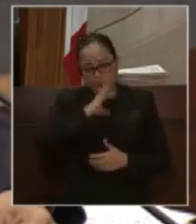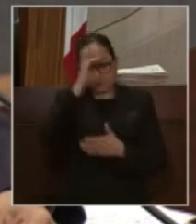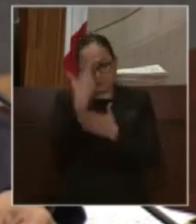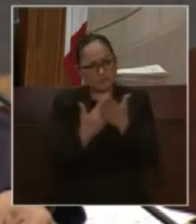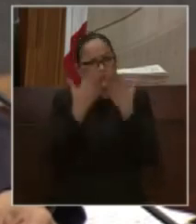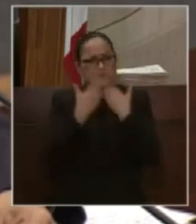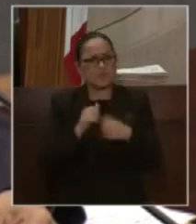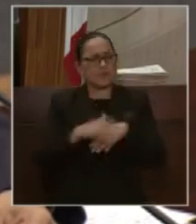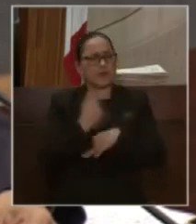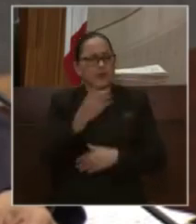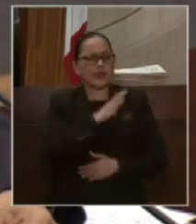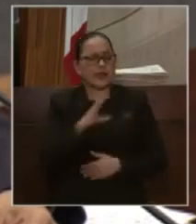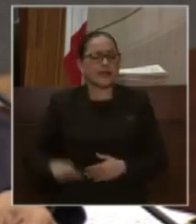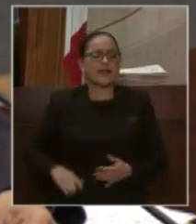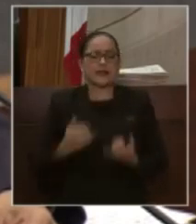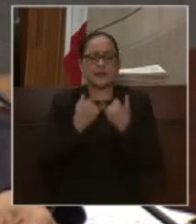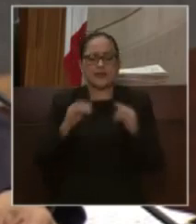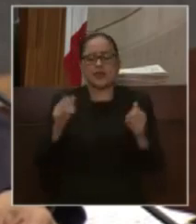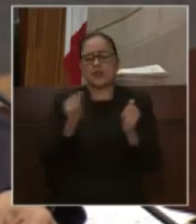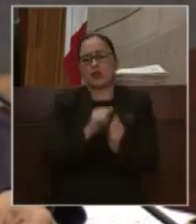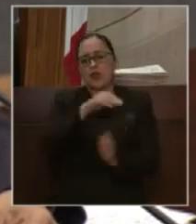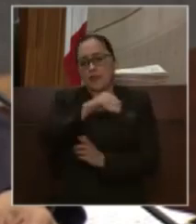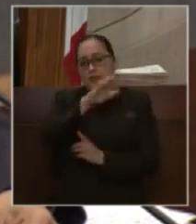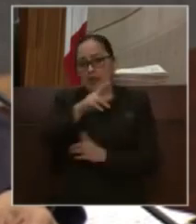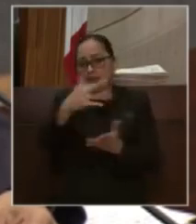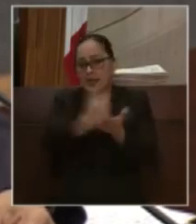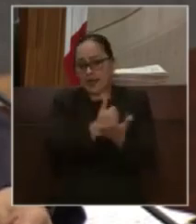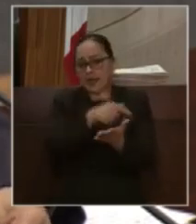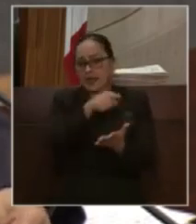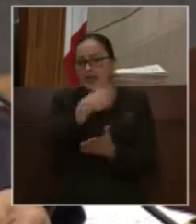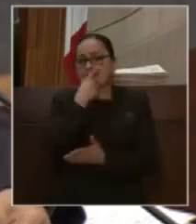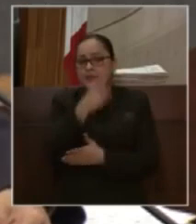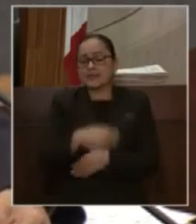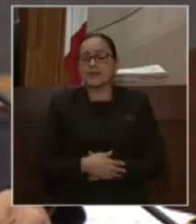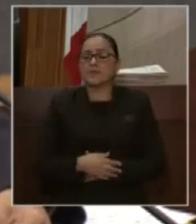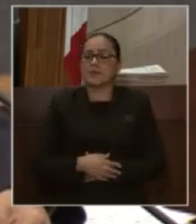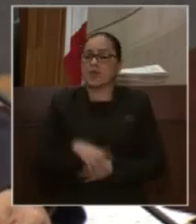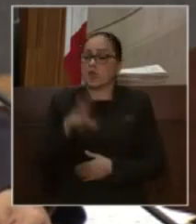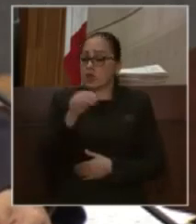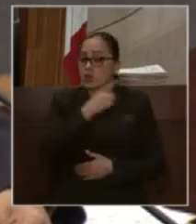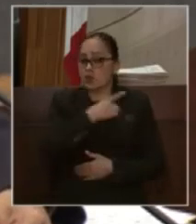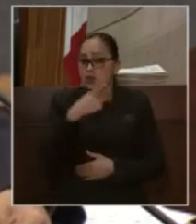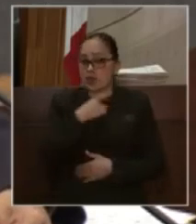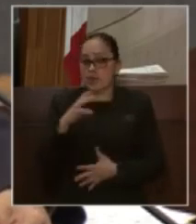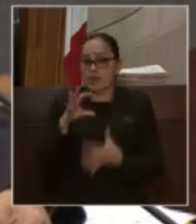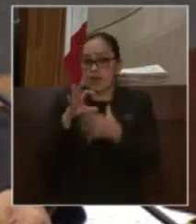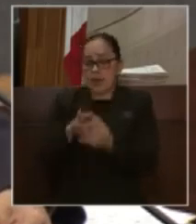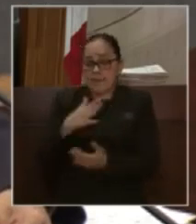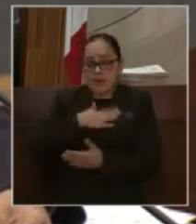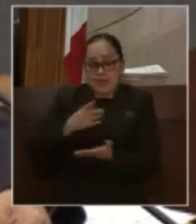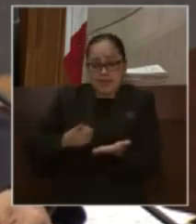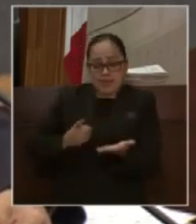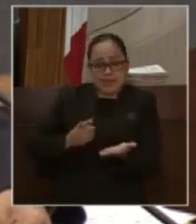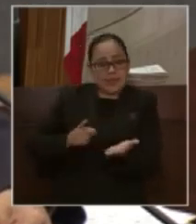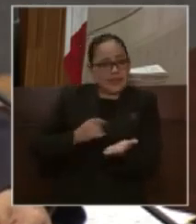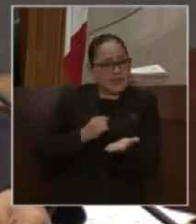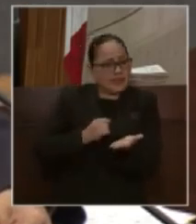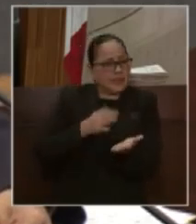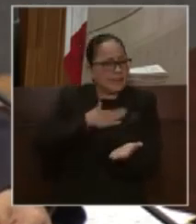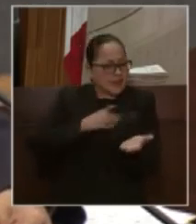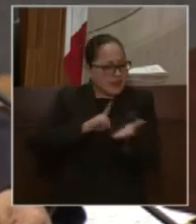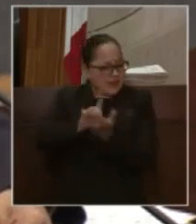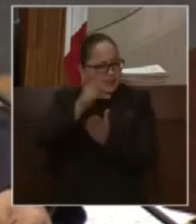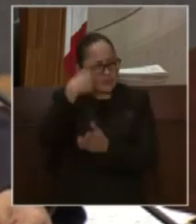en el que una candidata independiente a diputada de mayoría relativa aduce que fue incorrecto que la responsable considerara que no tenía derecho a acceder a las